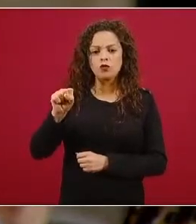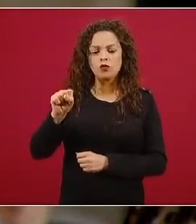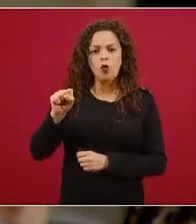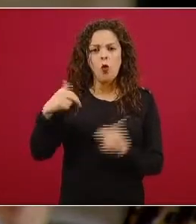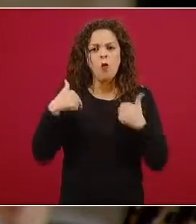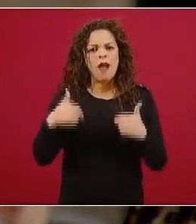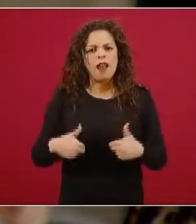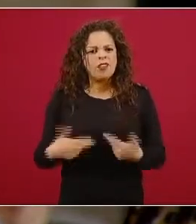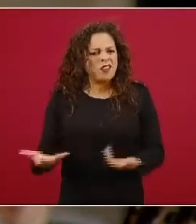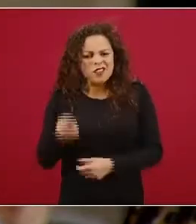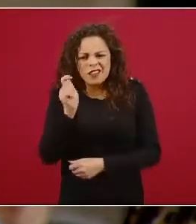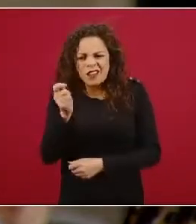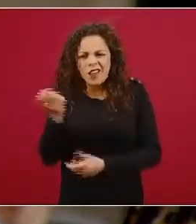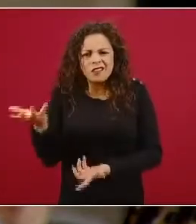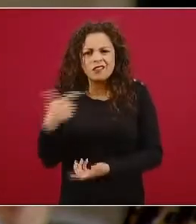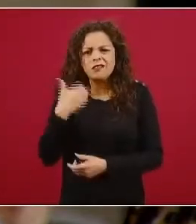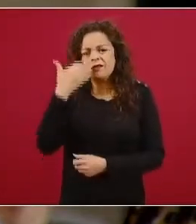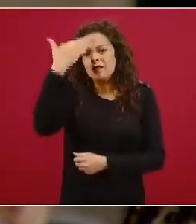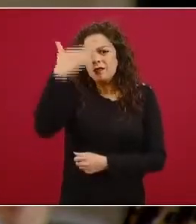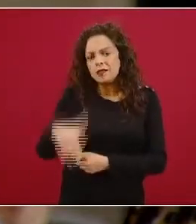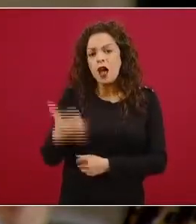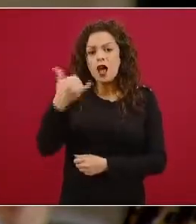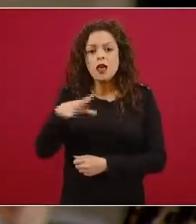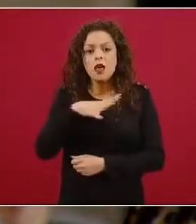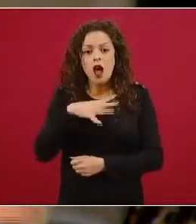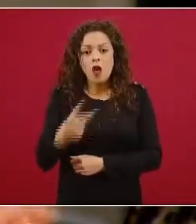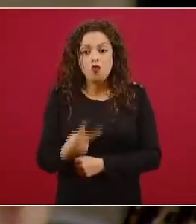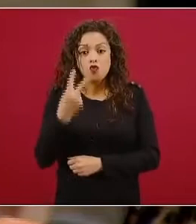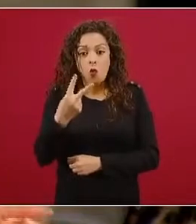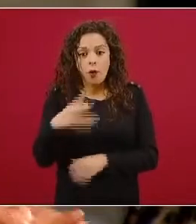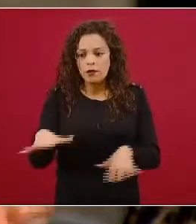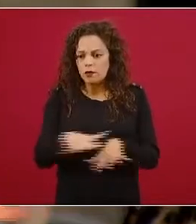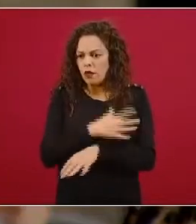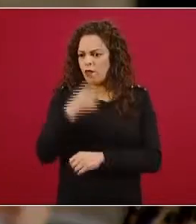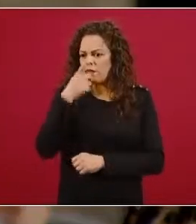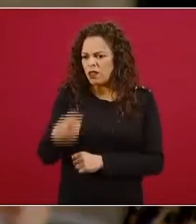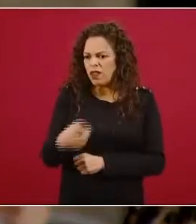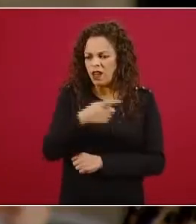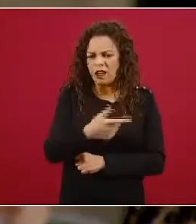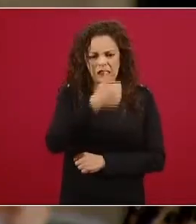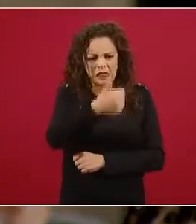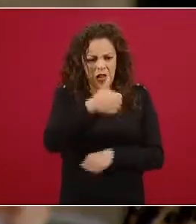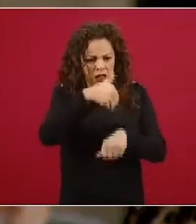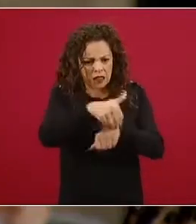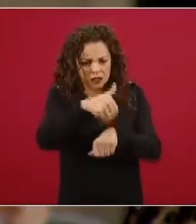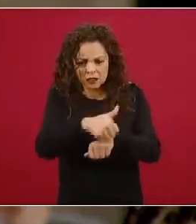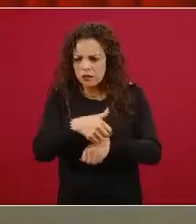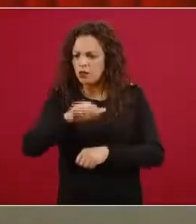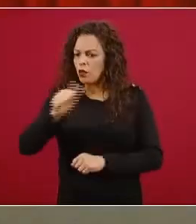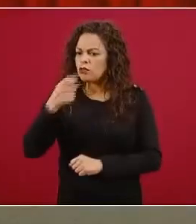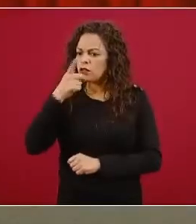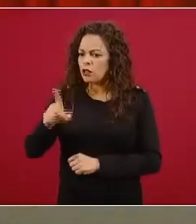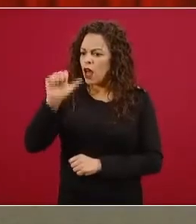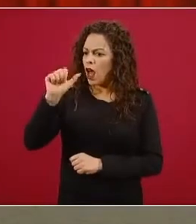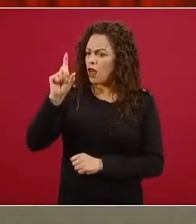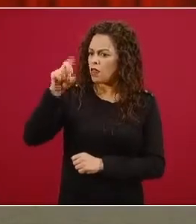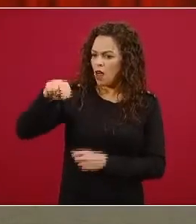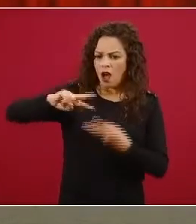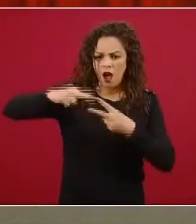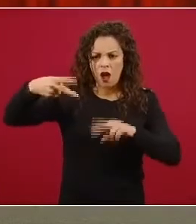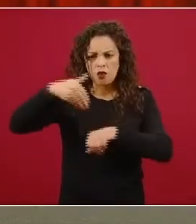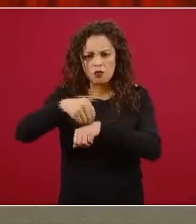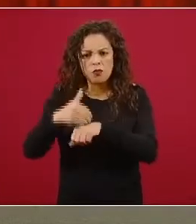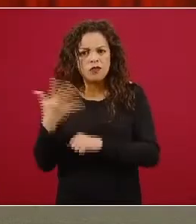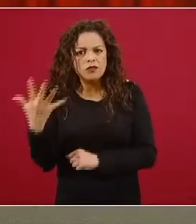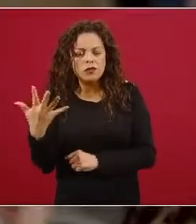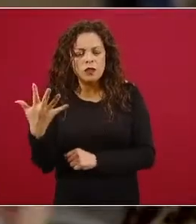adenovirus humanos? Y hay 2 cambios, uno de ellos utiliza del número 6 y dice ADN número 5. ¿Nos podría